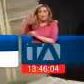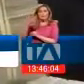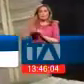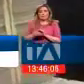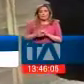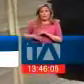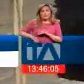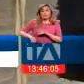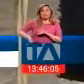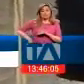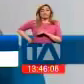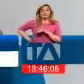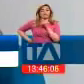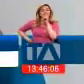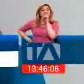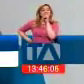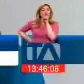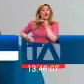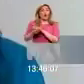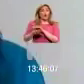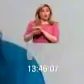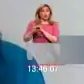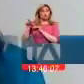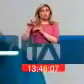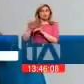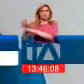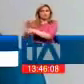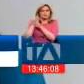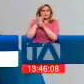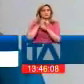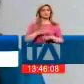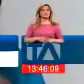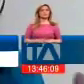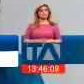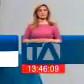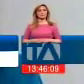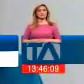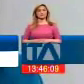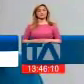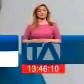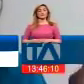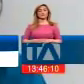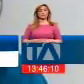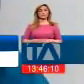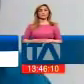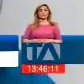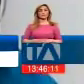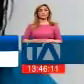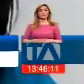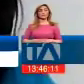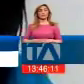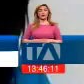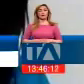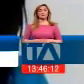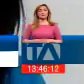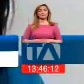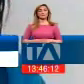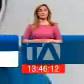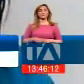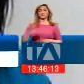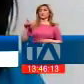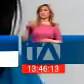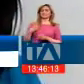en presuntos actos de corrupción. Que es diferente a simplemente el comiso, ¿no? Le extingue el dominio, o sea, usted no tiene derecho a tener